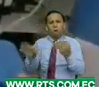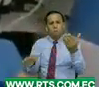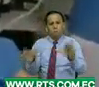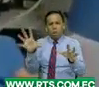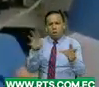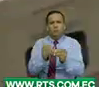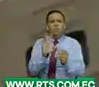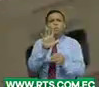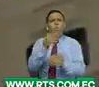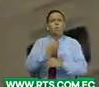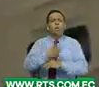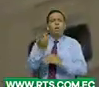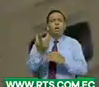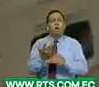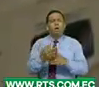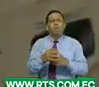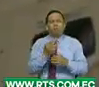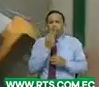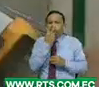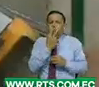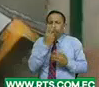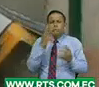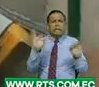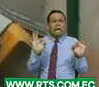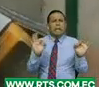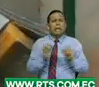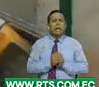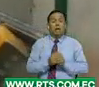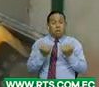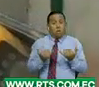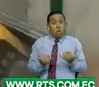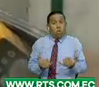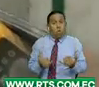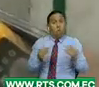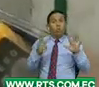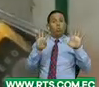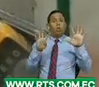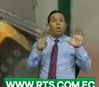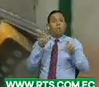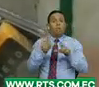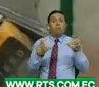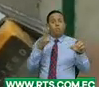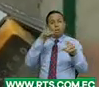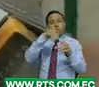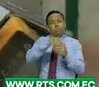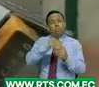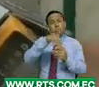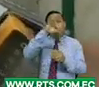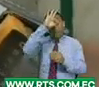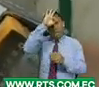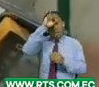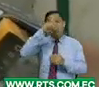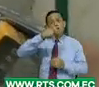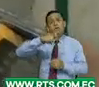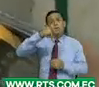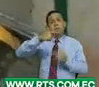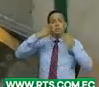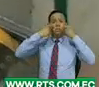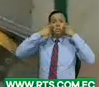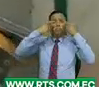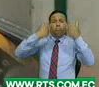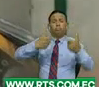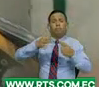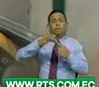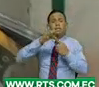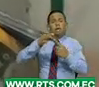es escaso este día hay 9 pacientes que están hospitalizados y que necesitan cuidados intensivos y en